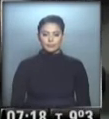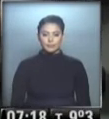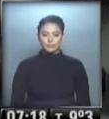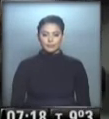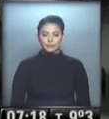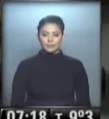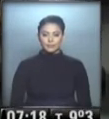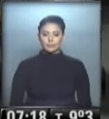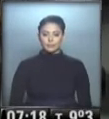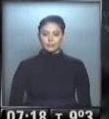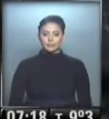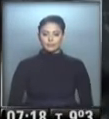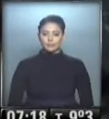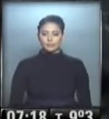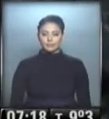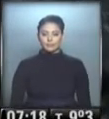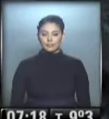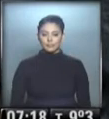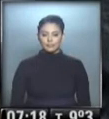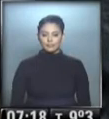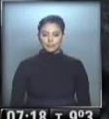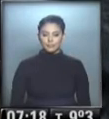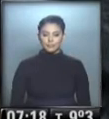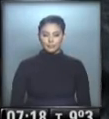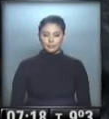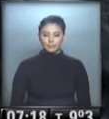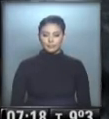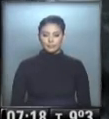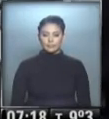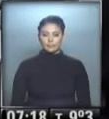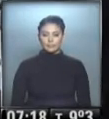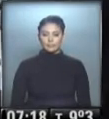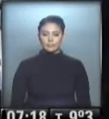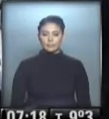deseo invento -catorce te lleven en etapas